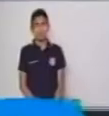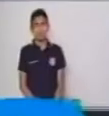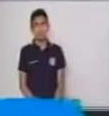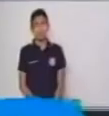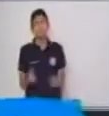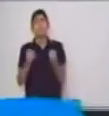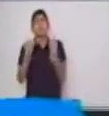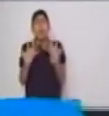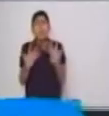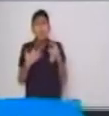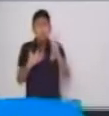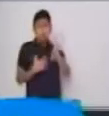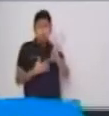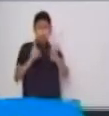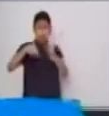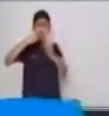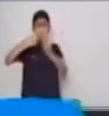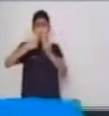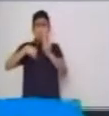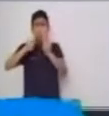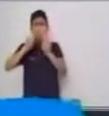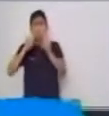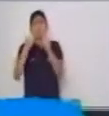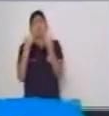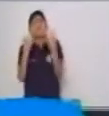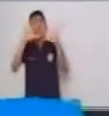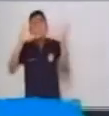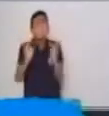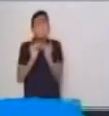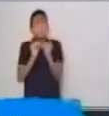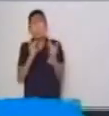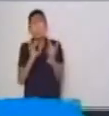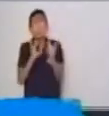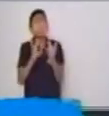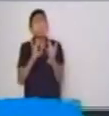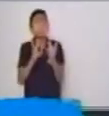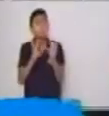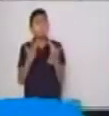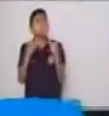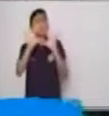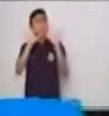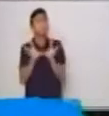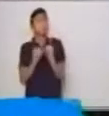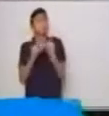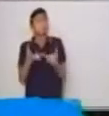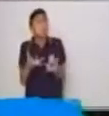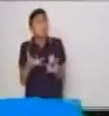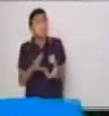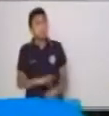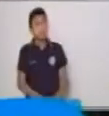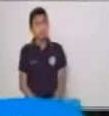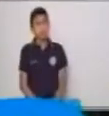Y decimos, 2 más 1 igual a